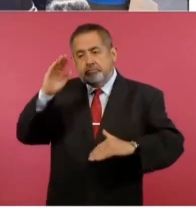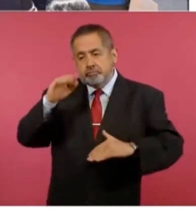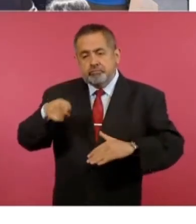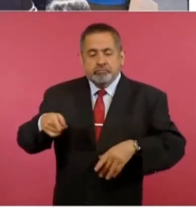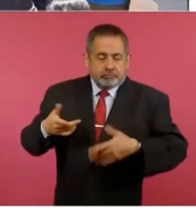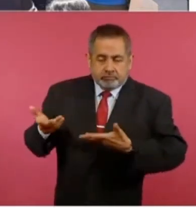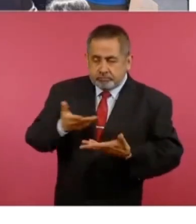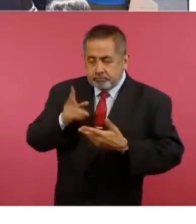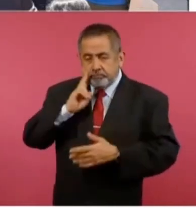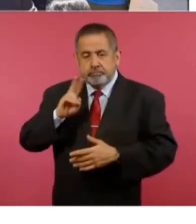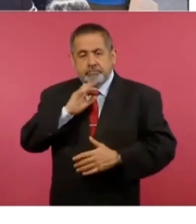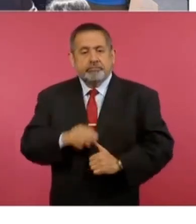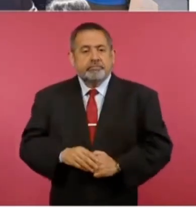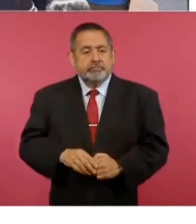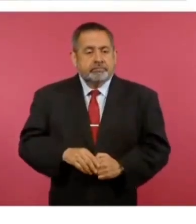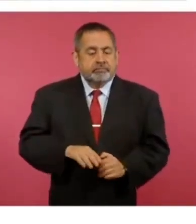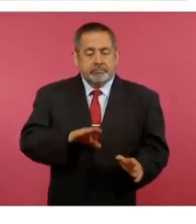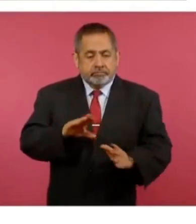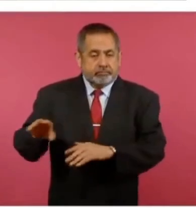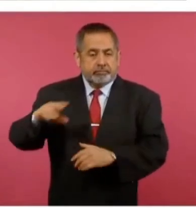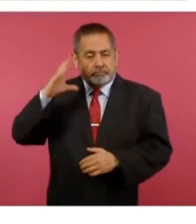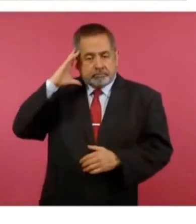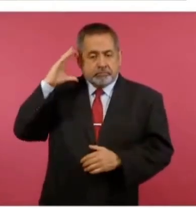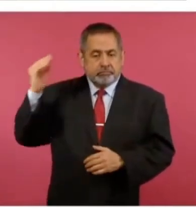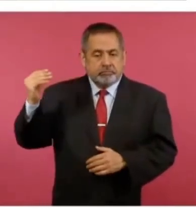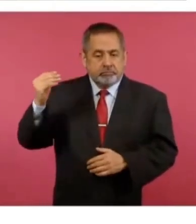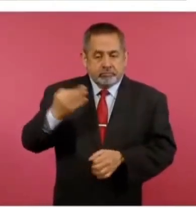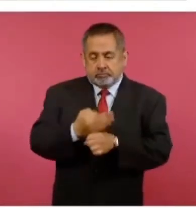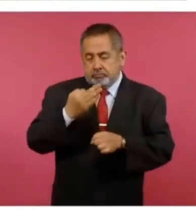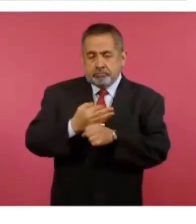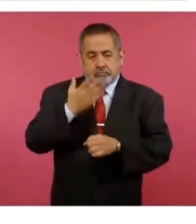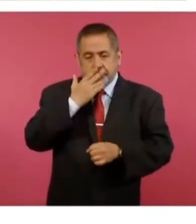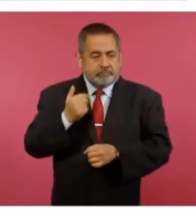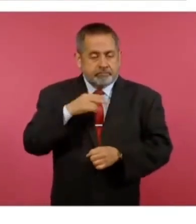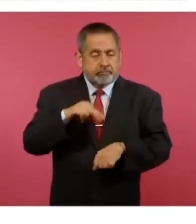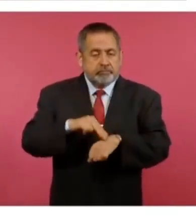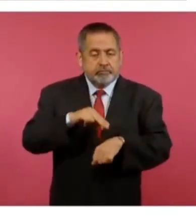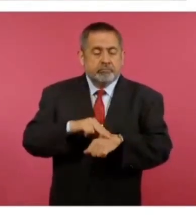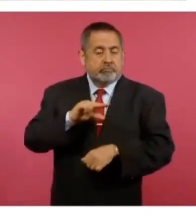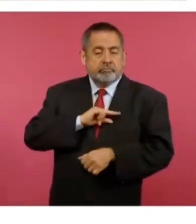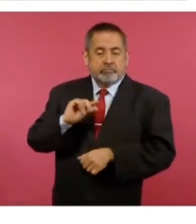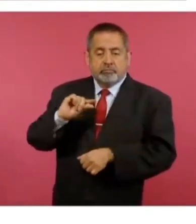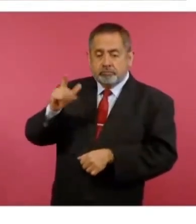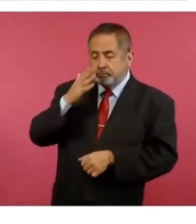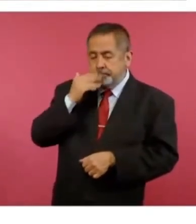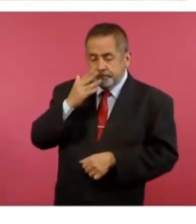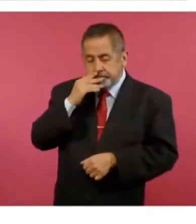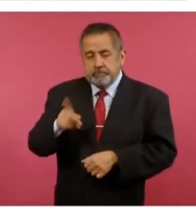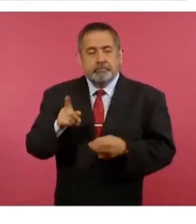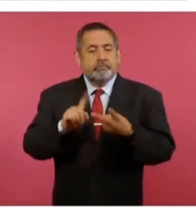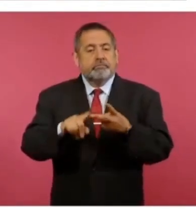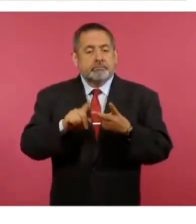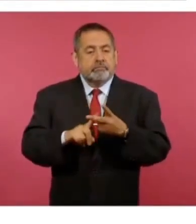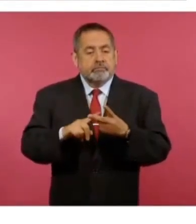salimos a ofertar. En Colima no hay el programa ahorita de médicos especialistas, pero sí de la clínica es nuestra, y ya se